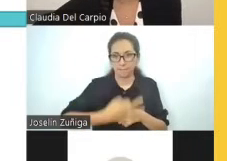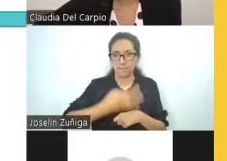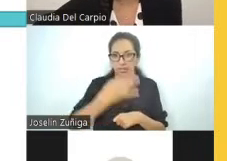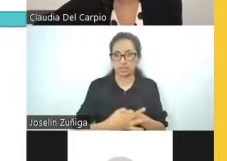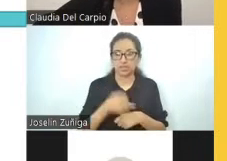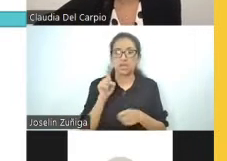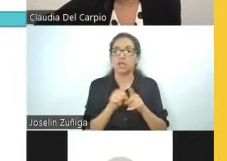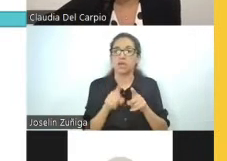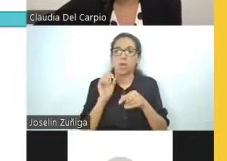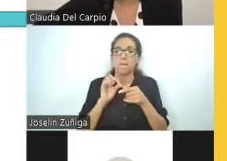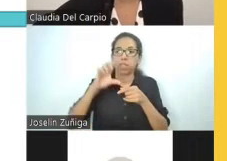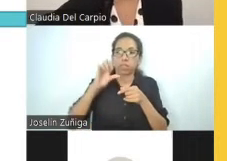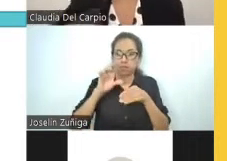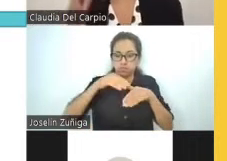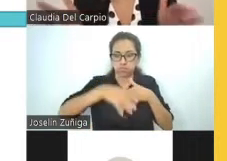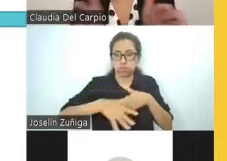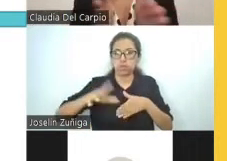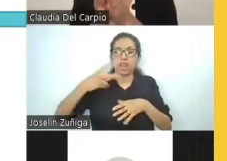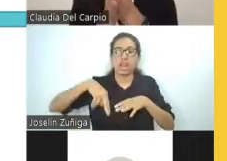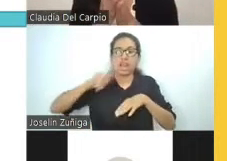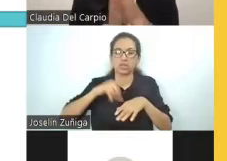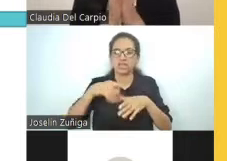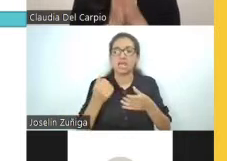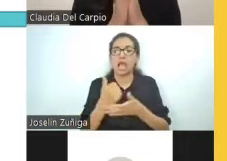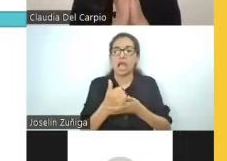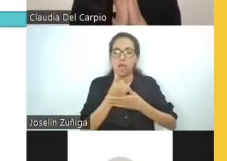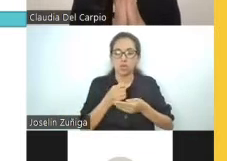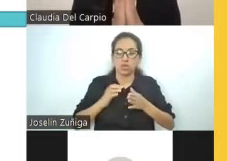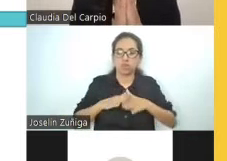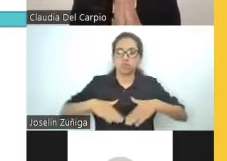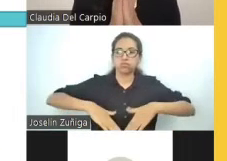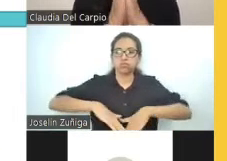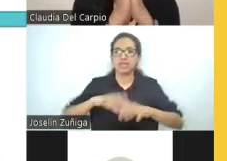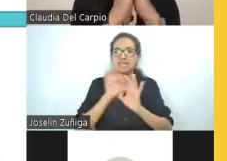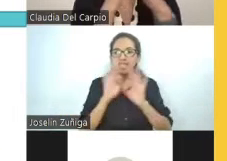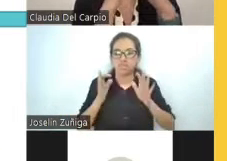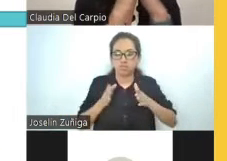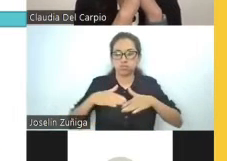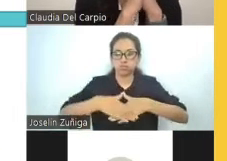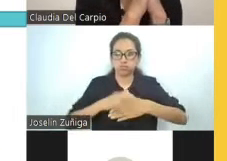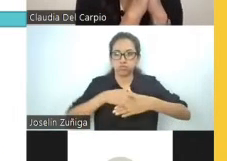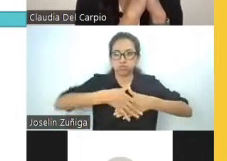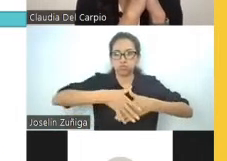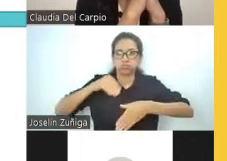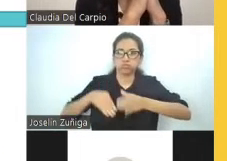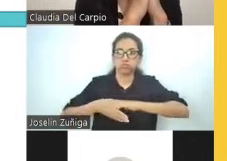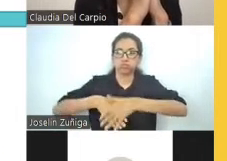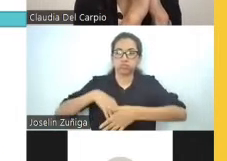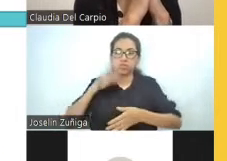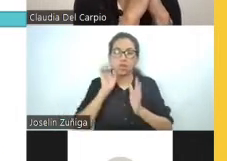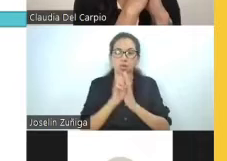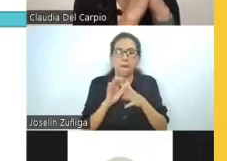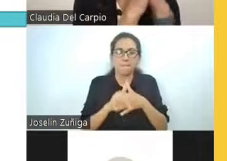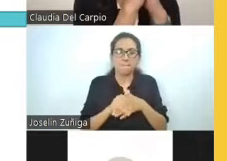un flujo natural que ayuda a lubricar sus paredes, cosa que la vagina, al estar colapsada